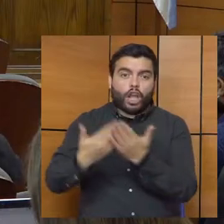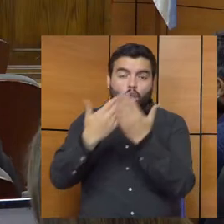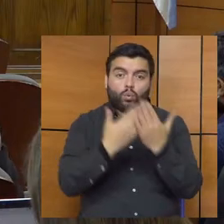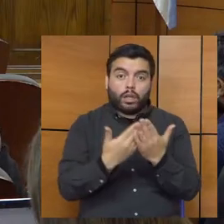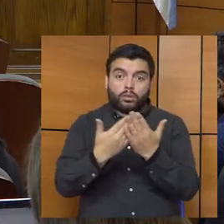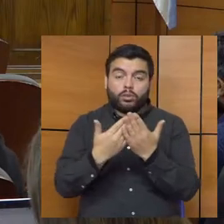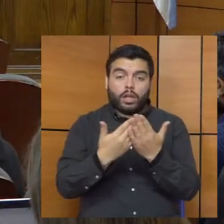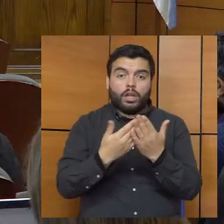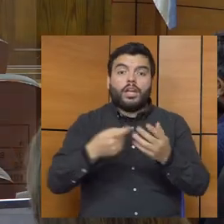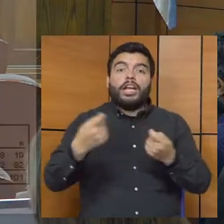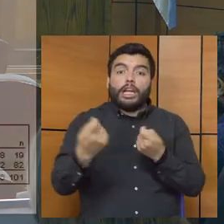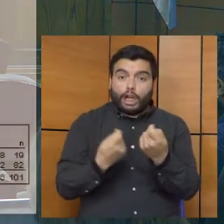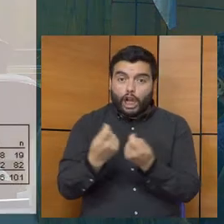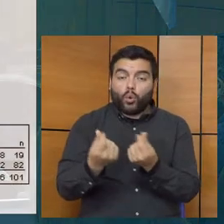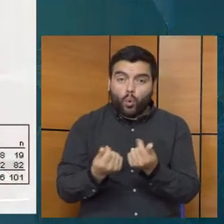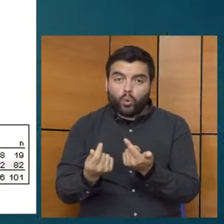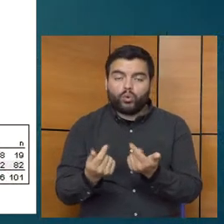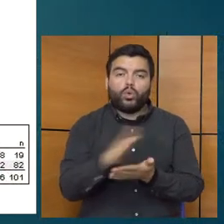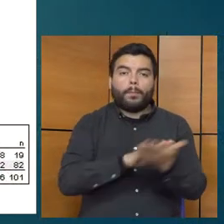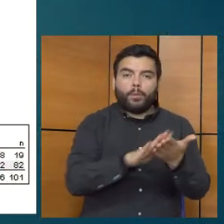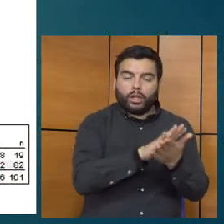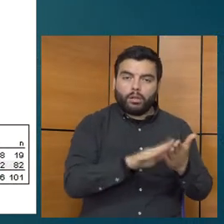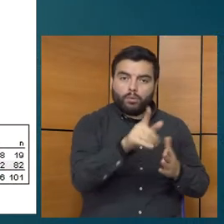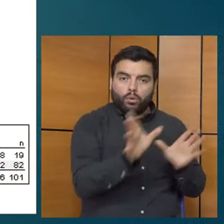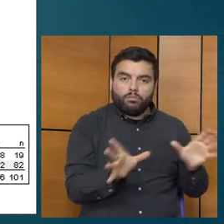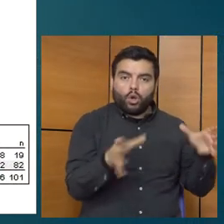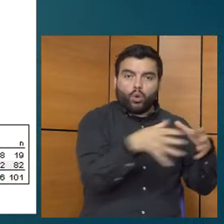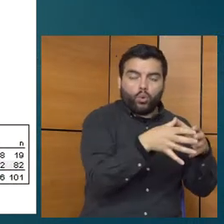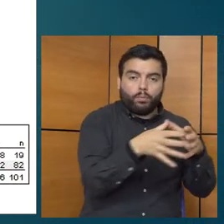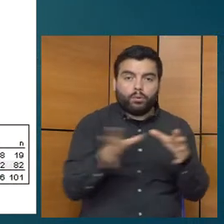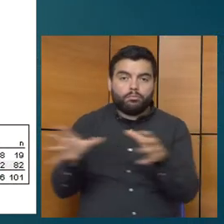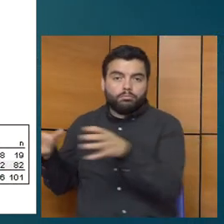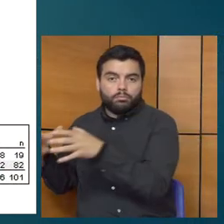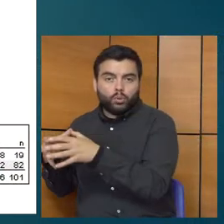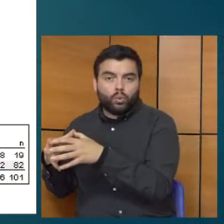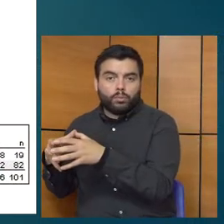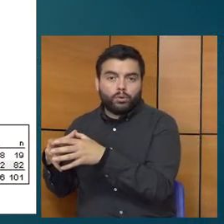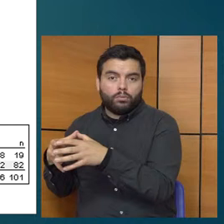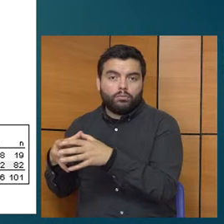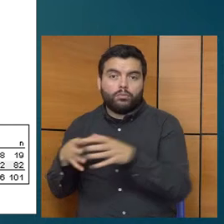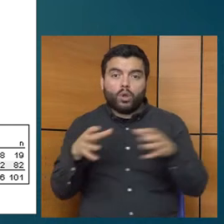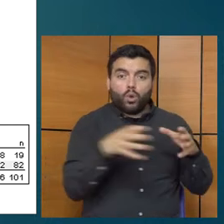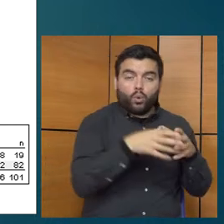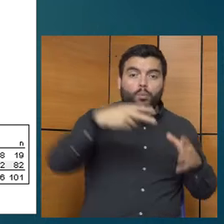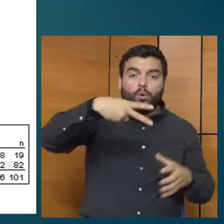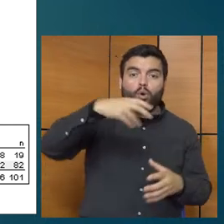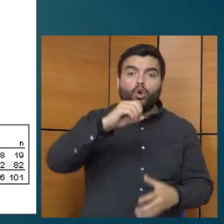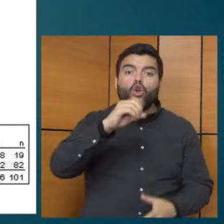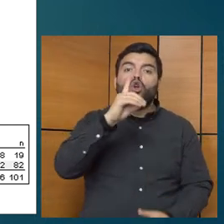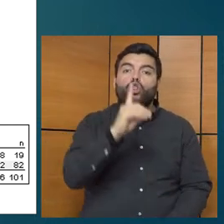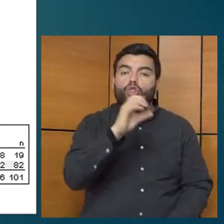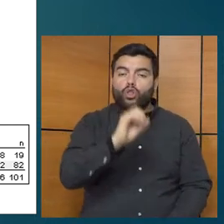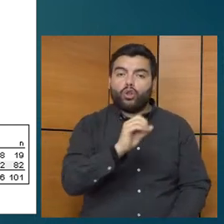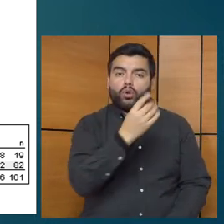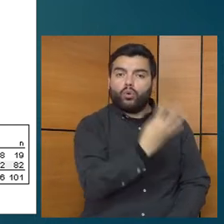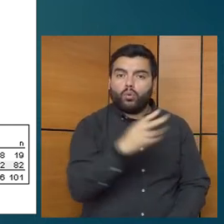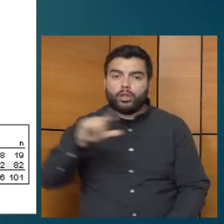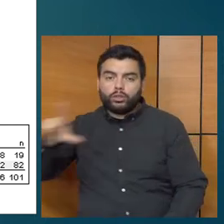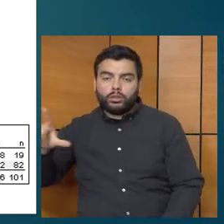pues fijaos, tenemos este grupo de aquí y este de aquí, el nodo 4 y el nodo 7, con porcentaje de uso